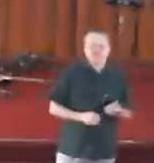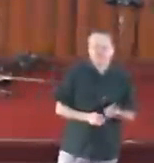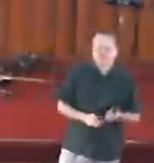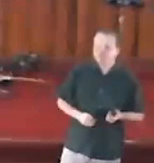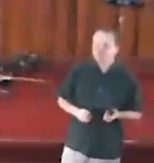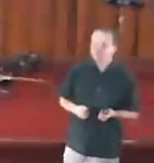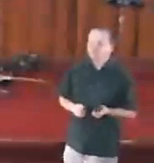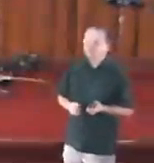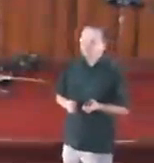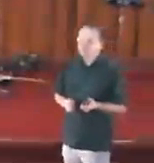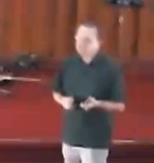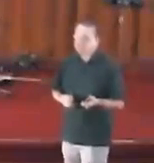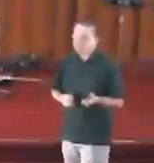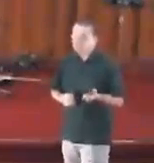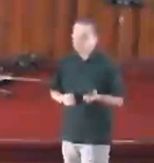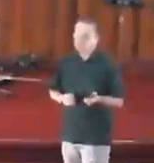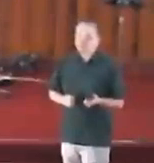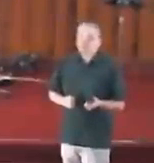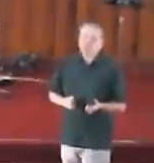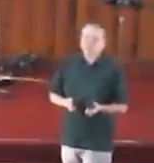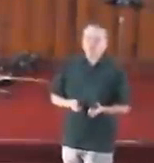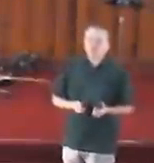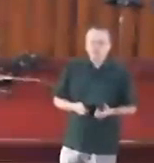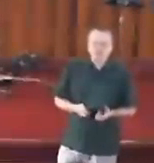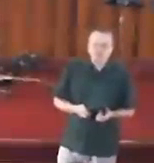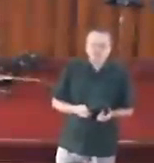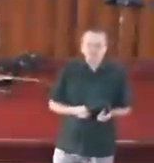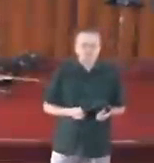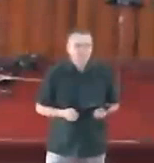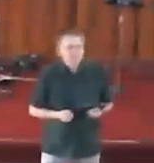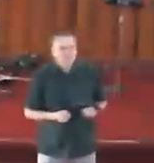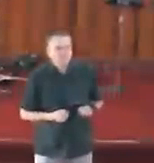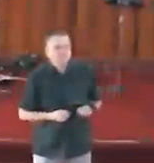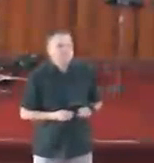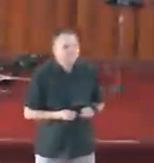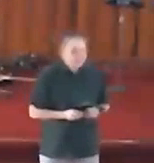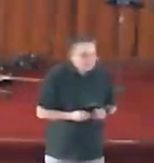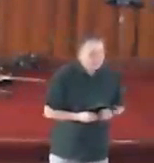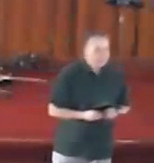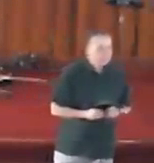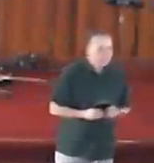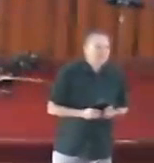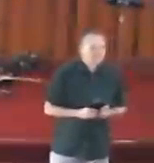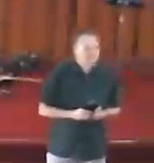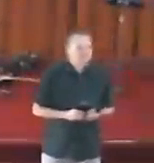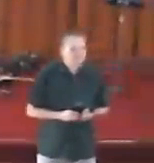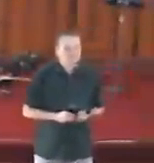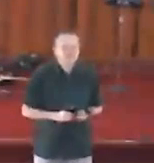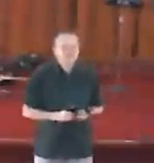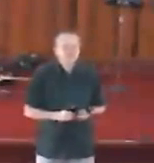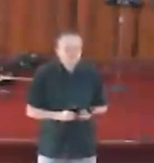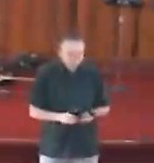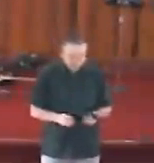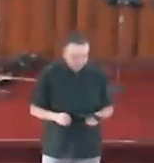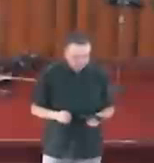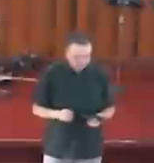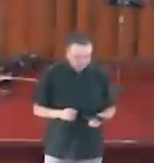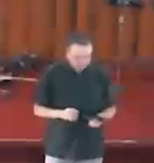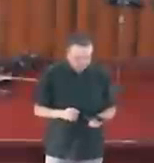en Romanos capítulo 15 y vamos a ver cómo Pablo sí ministraba en el poder del Espíritu Santo. I'd like you